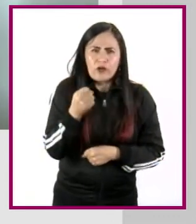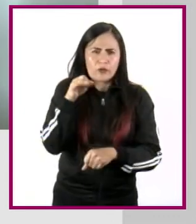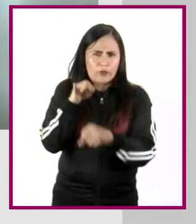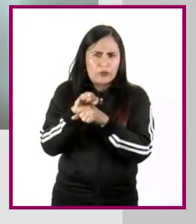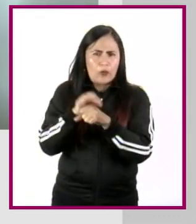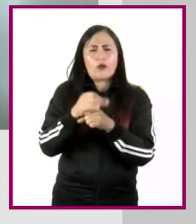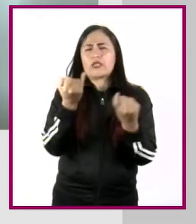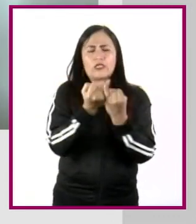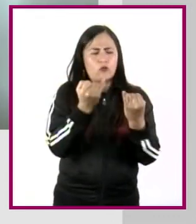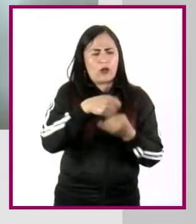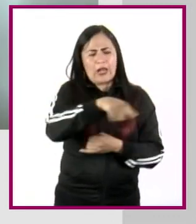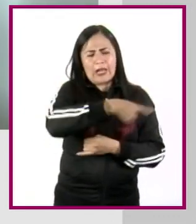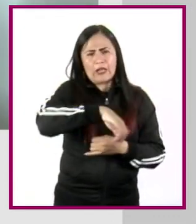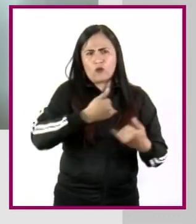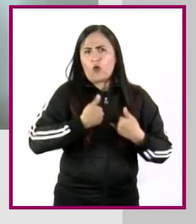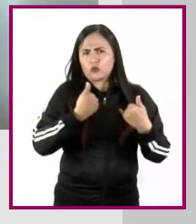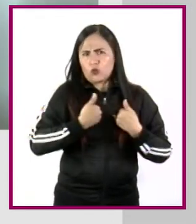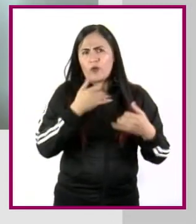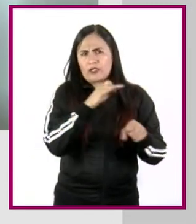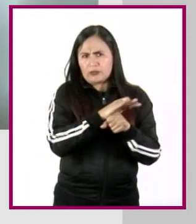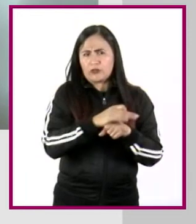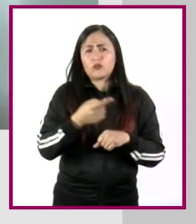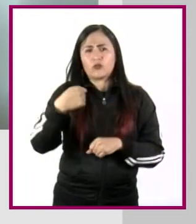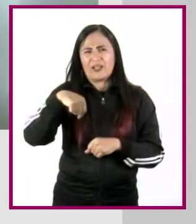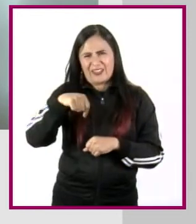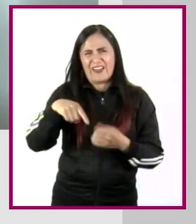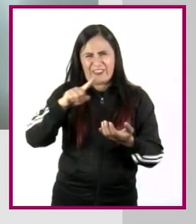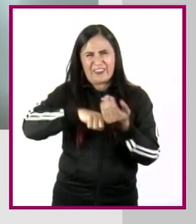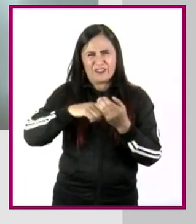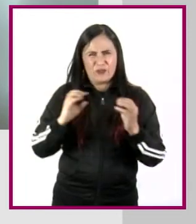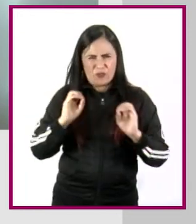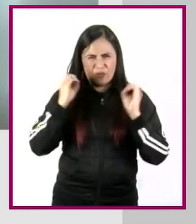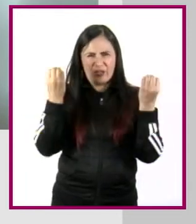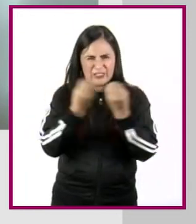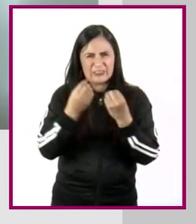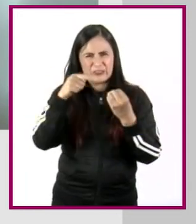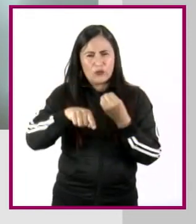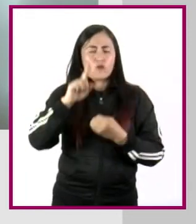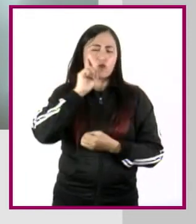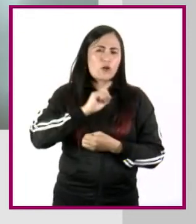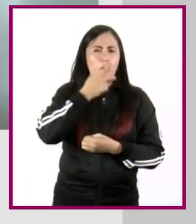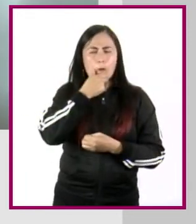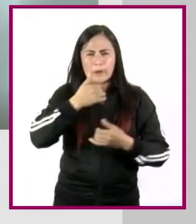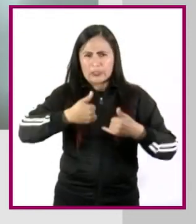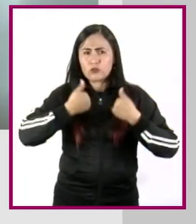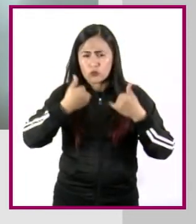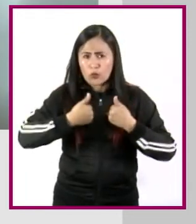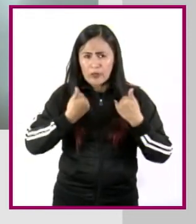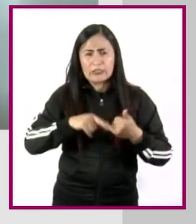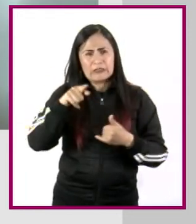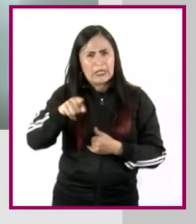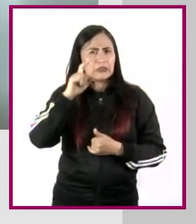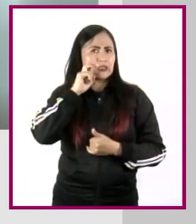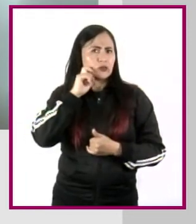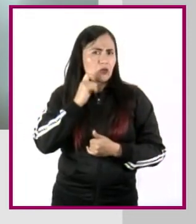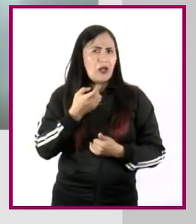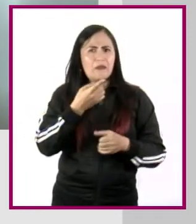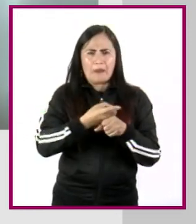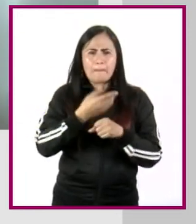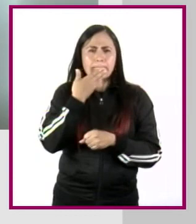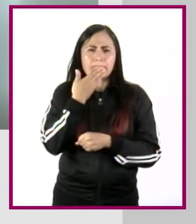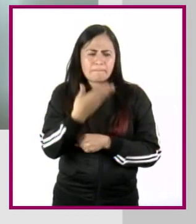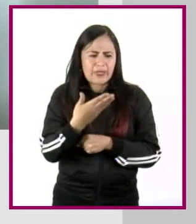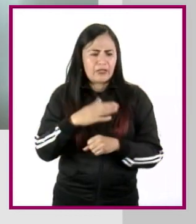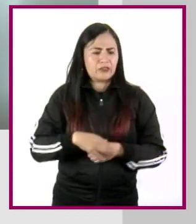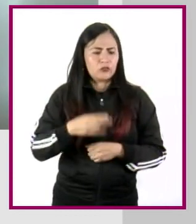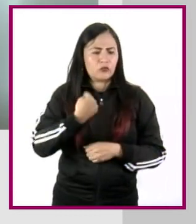juventudes. Desde ahí trabajamos para que adolescentes y jóvenes tengan una ciudadanía sexual plena. Lo hacemos desde